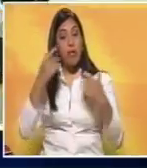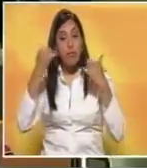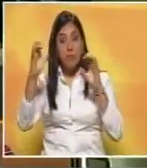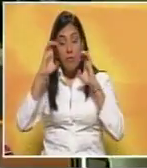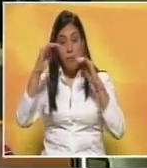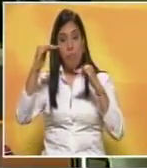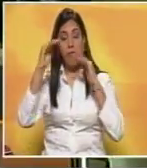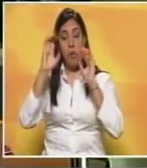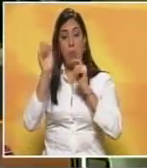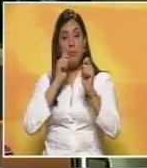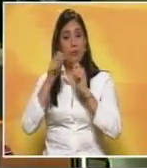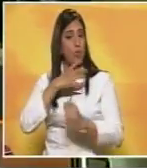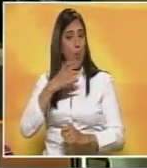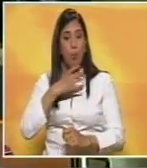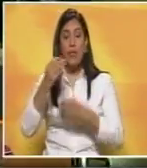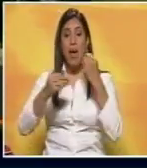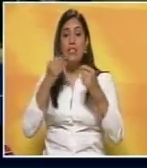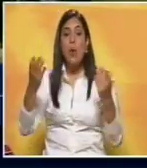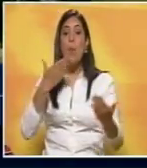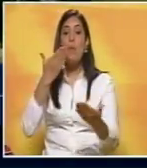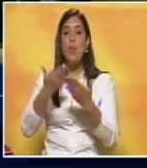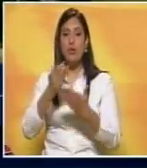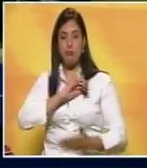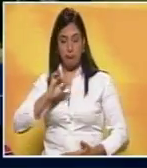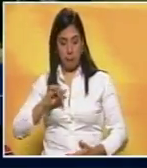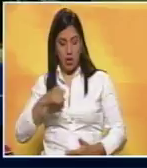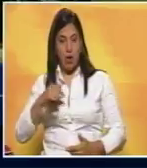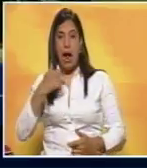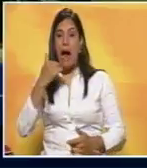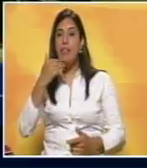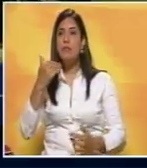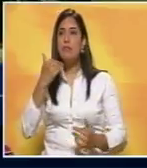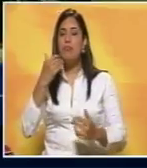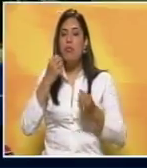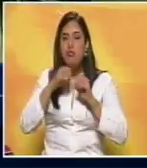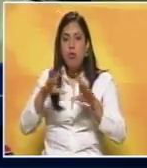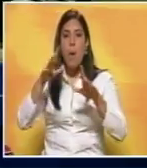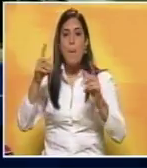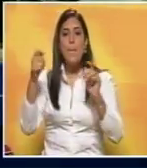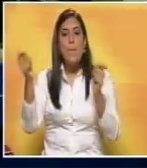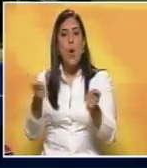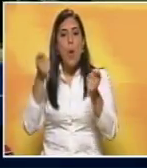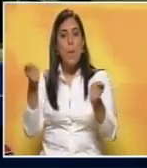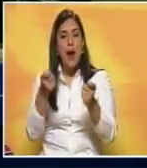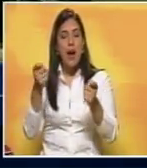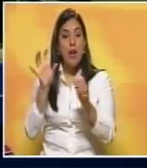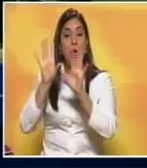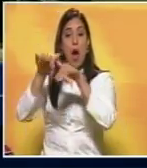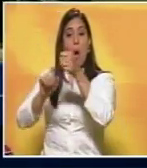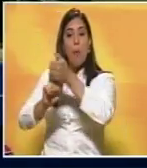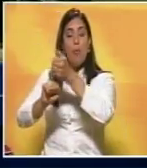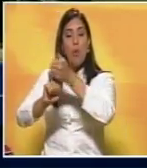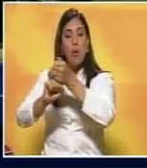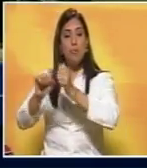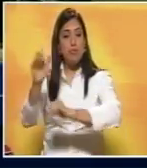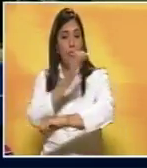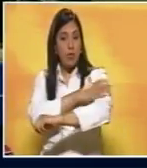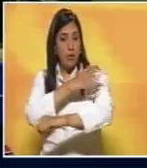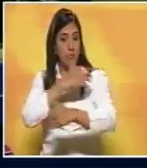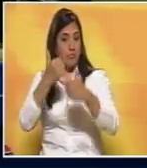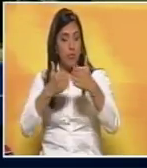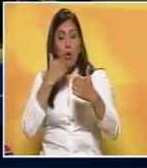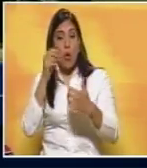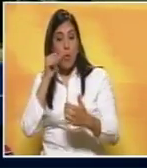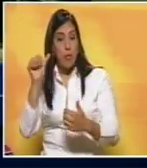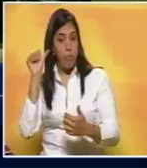de comunicación, no podrán efectuar por cuenta propia ningún tipo de difusión de propaganda tendente a apoyar a algún